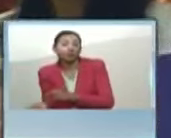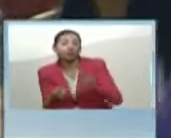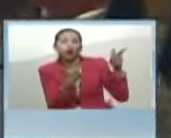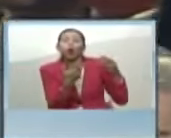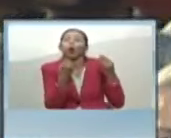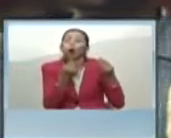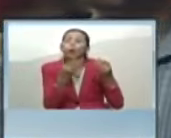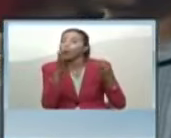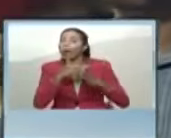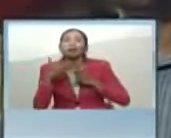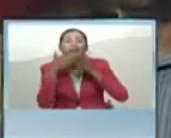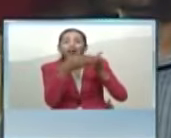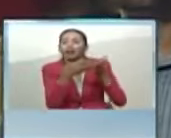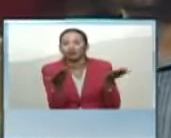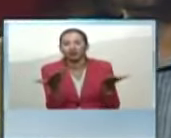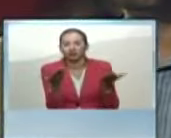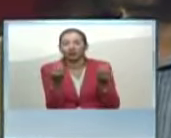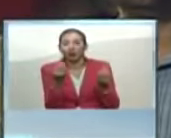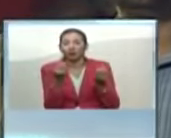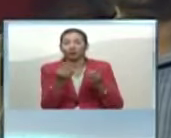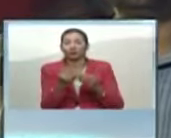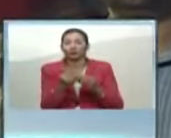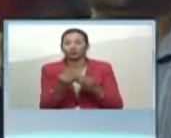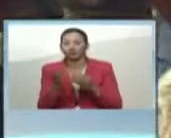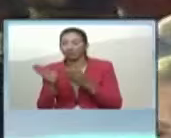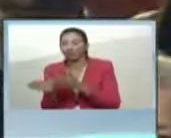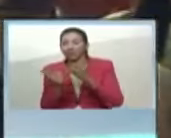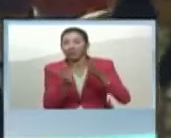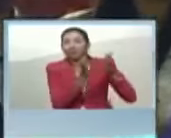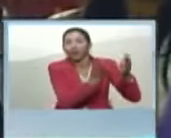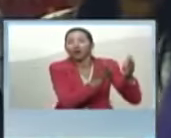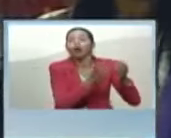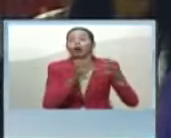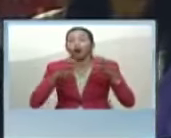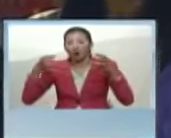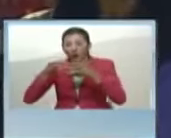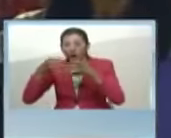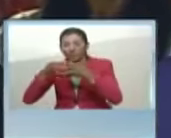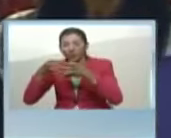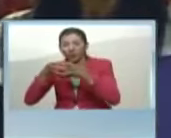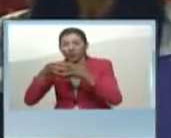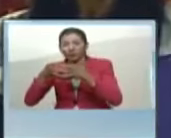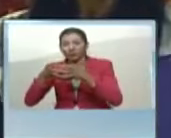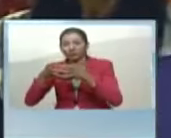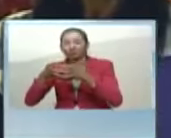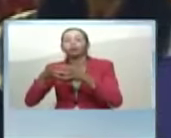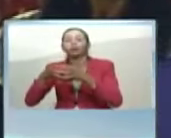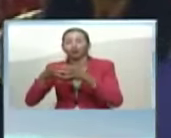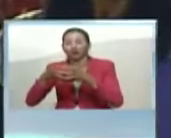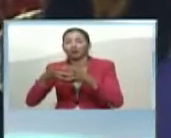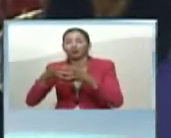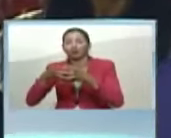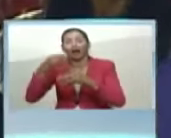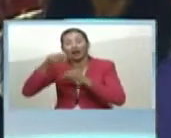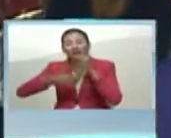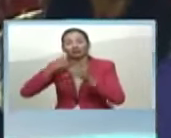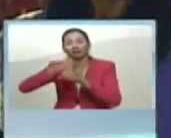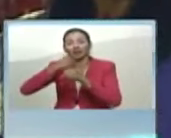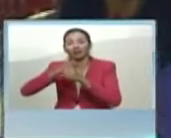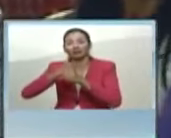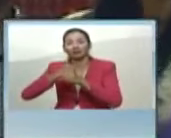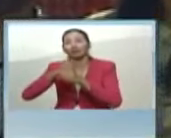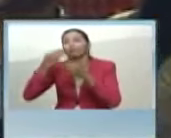eso es que la cadena entra o un grupo que hace ese trabajo y es que hace que